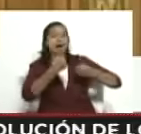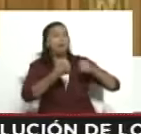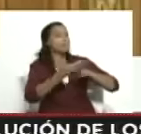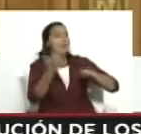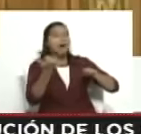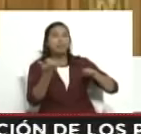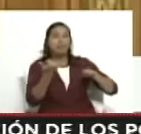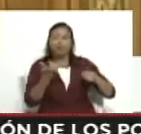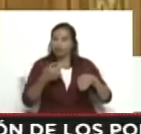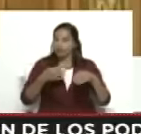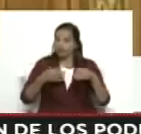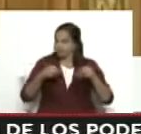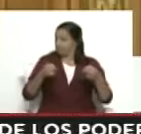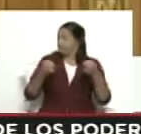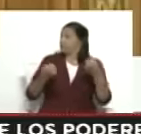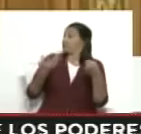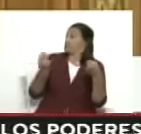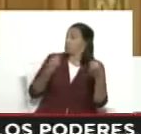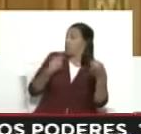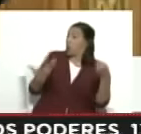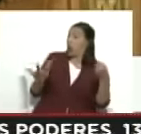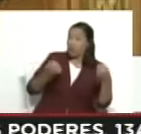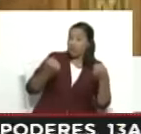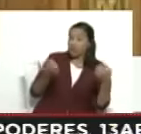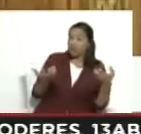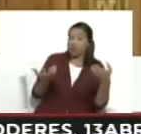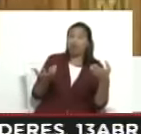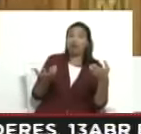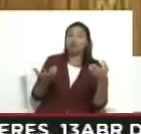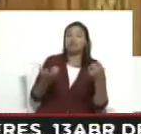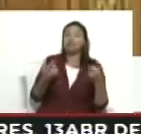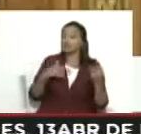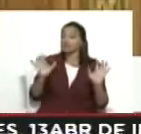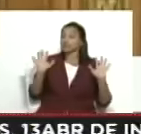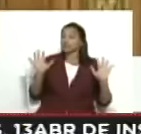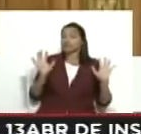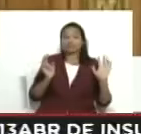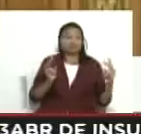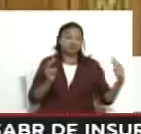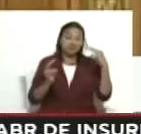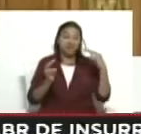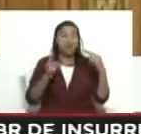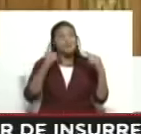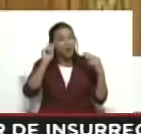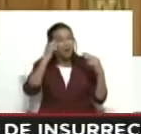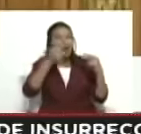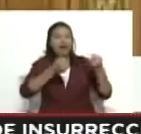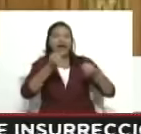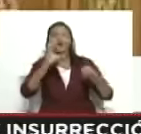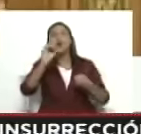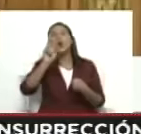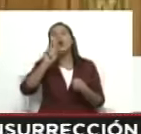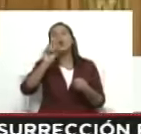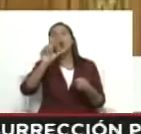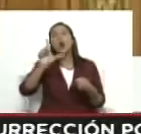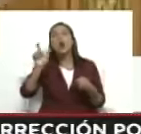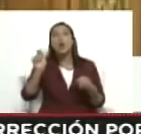¿Cómo? Fue lo que dijo, ¿cómo? Y se queda viéndome así, era un Corolla. Y